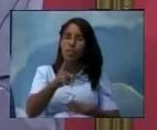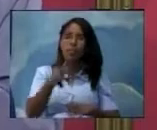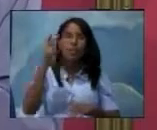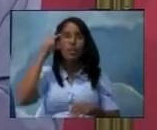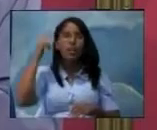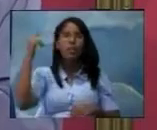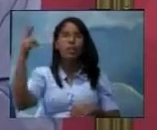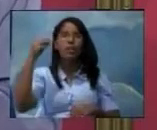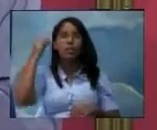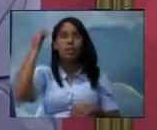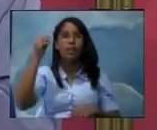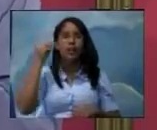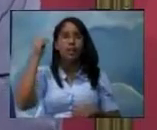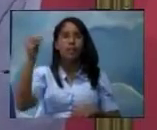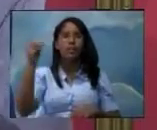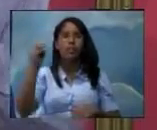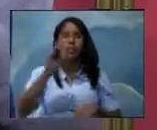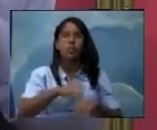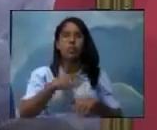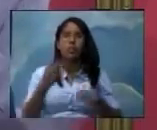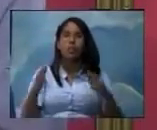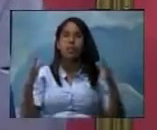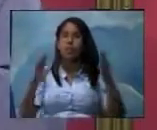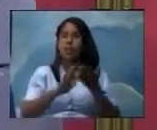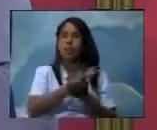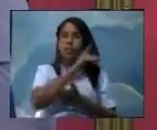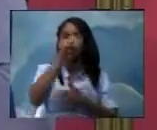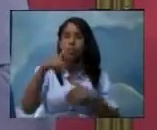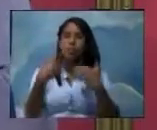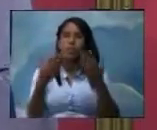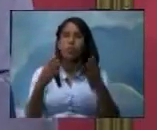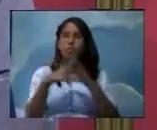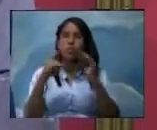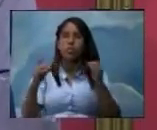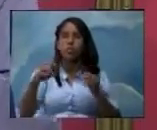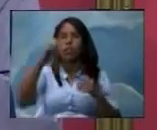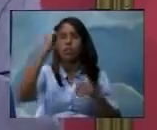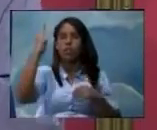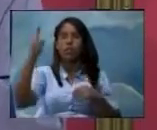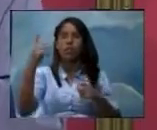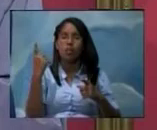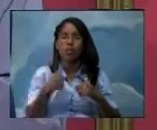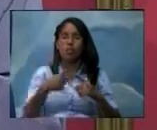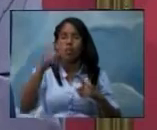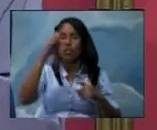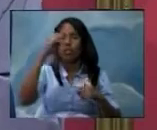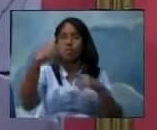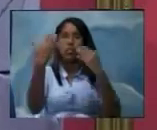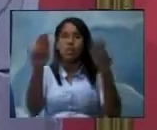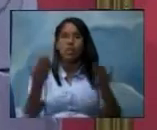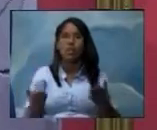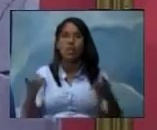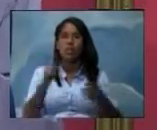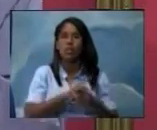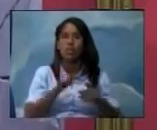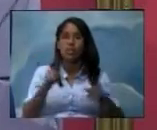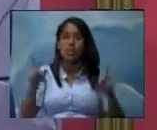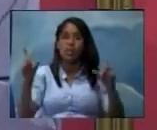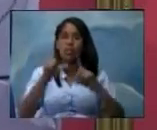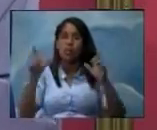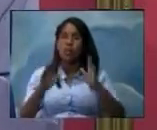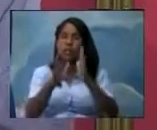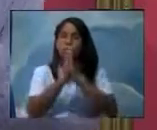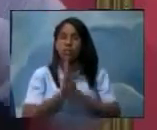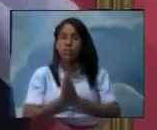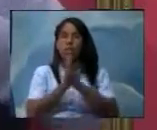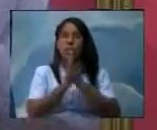ustedes se están imaginando, porque la gloria se la damos toda a Dios. Pero lo que Dios nos ha entregado a través de estos